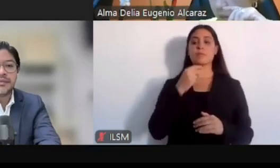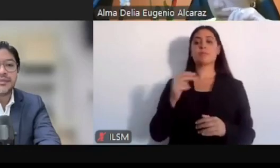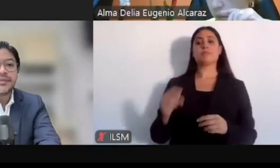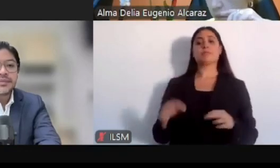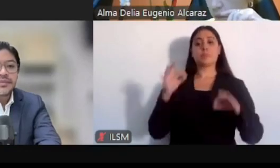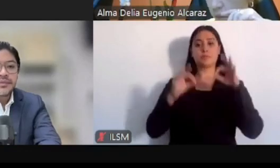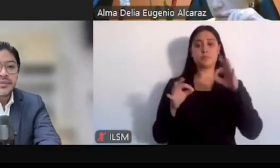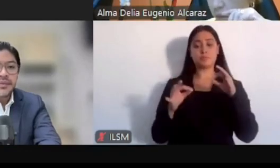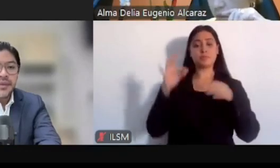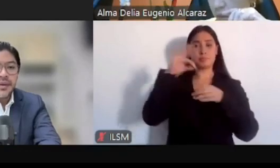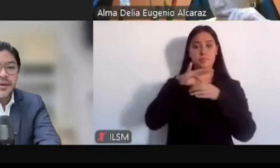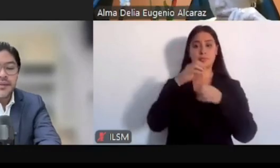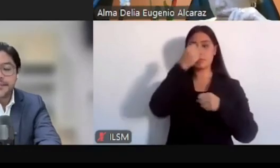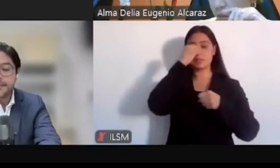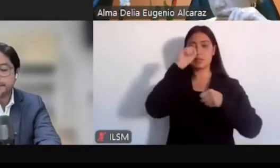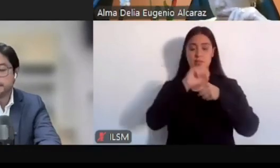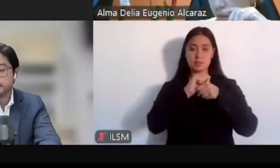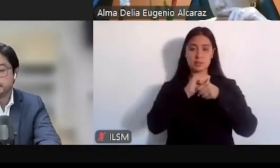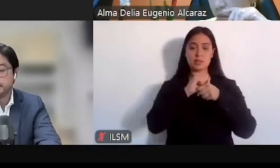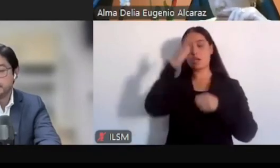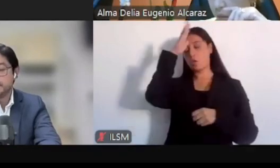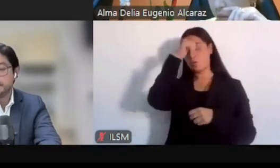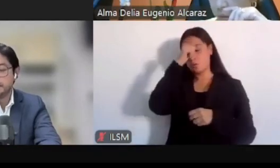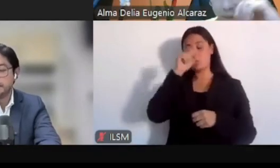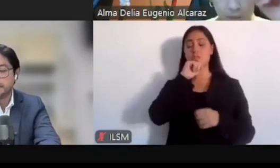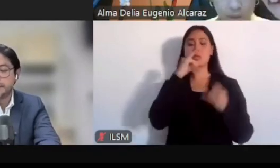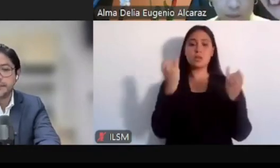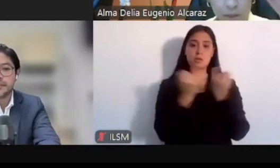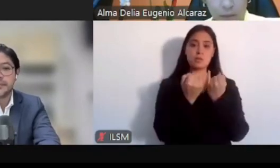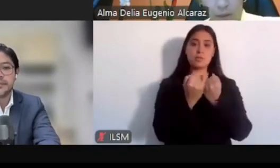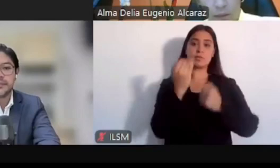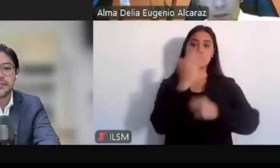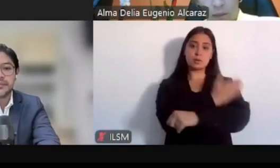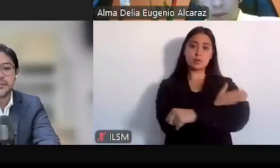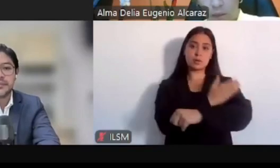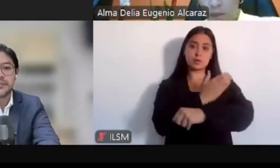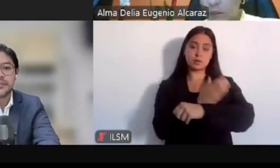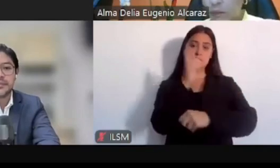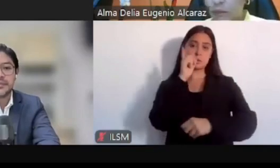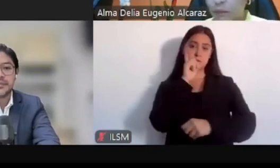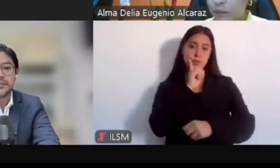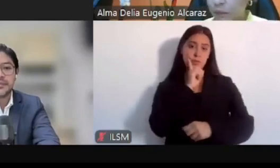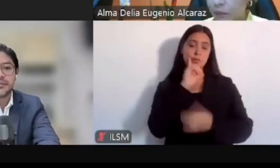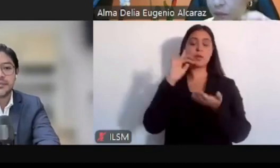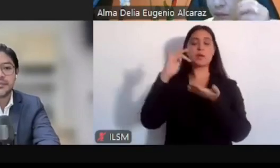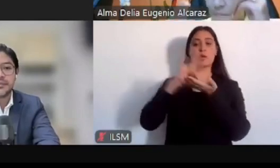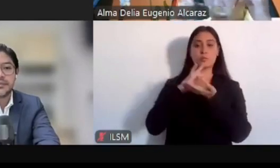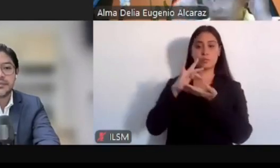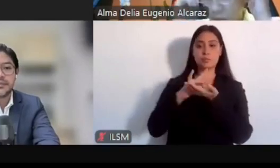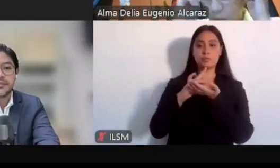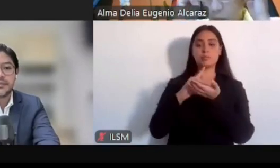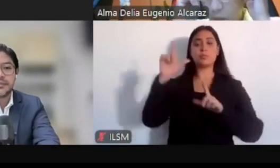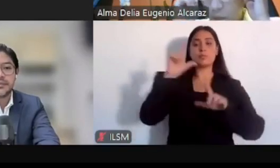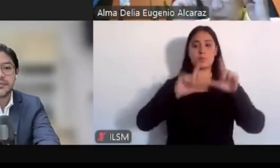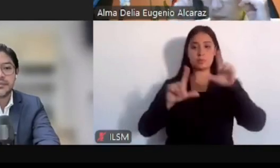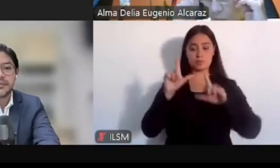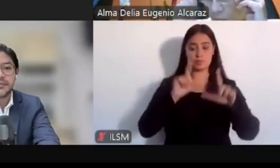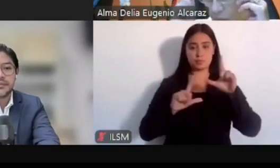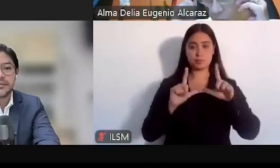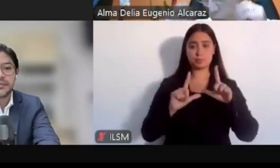así como el secretario general de acuerdos Y al compañera a la compañera que nos apoya con el lenguaje de señas